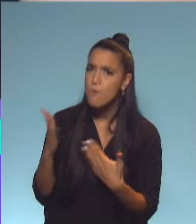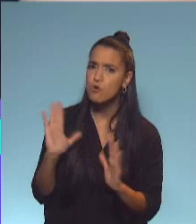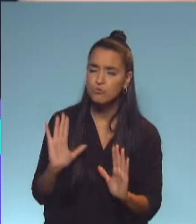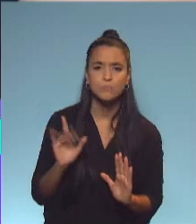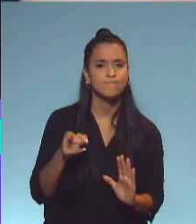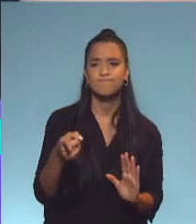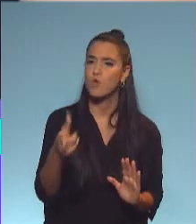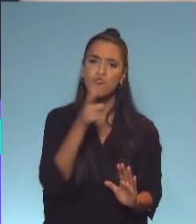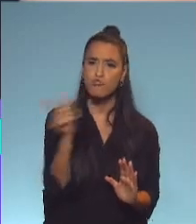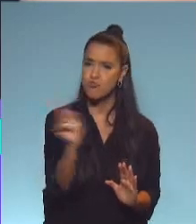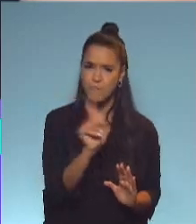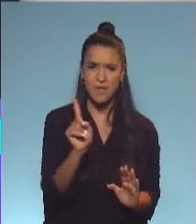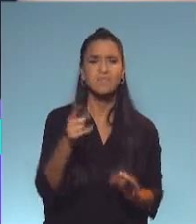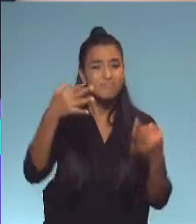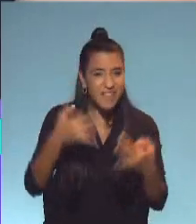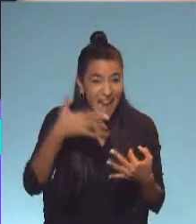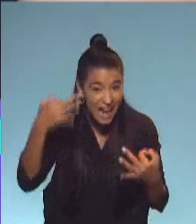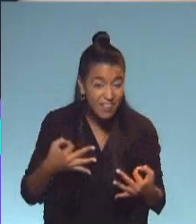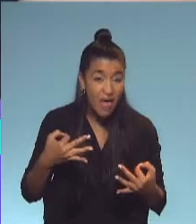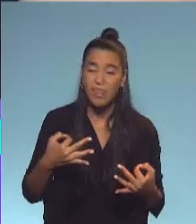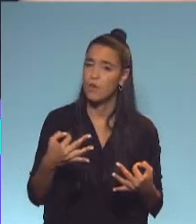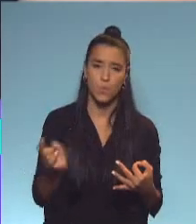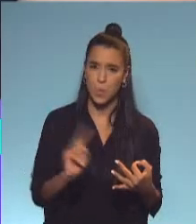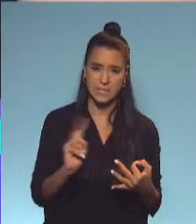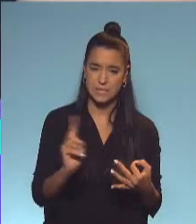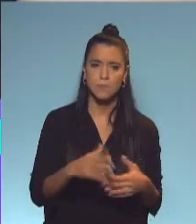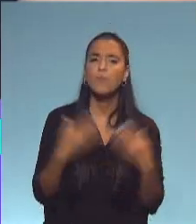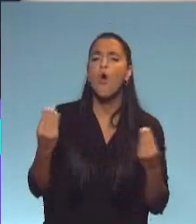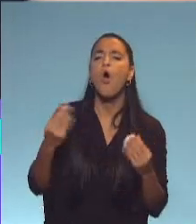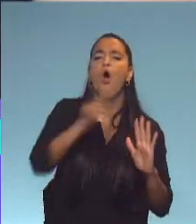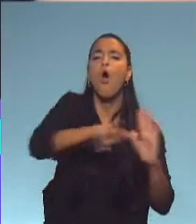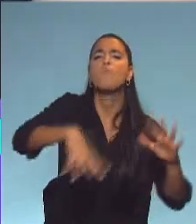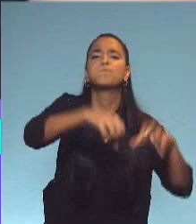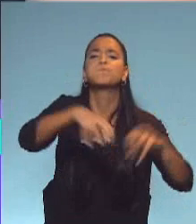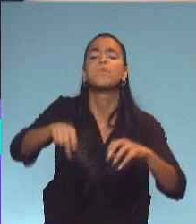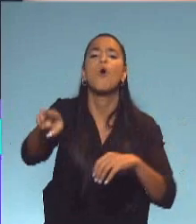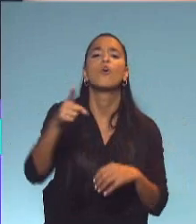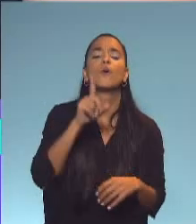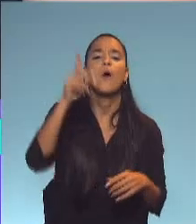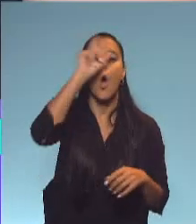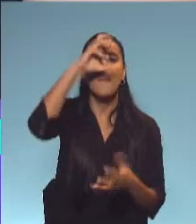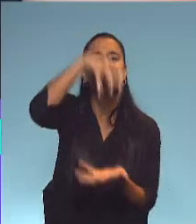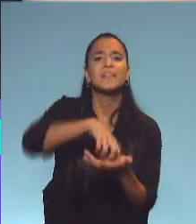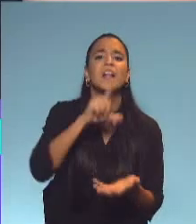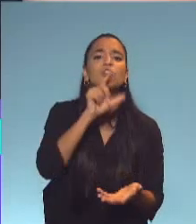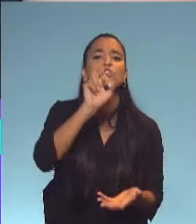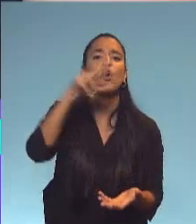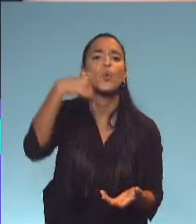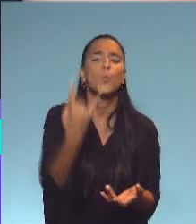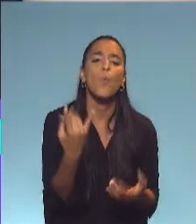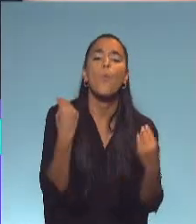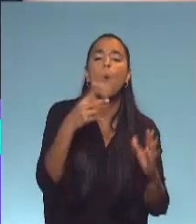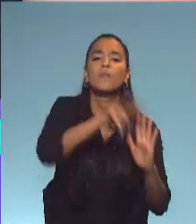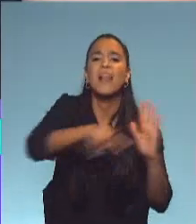y no nos parece que refleje la ocupación real, Porque, ¿qué que ocupación tiene en en el realidad Tornú? ¿Cuántas camas libres tienen? ¿Qué cantidad de camas tiene y